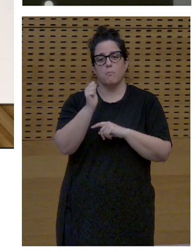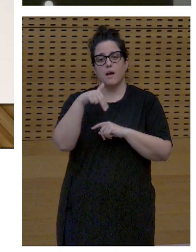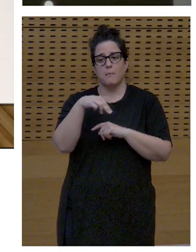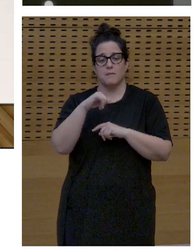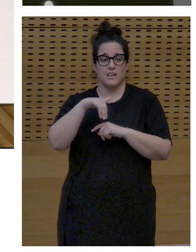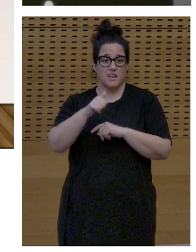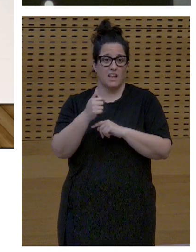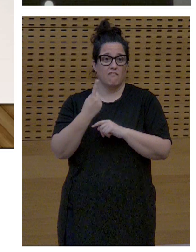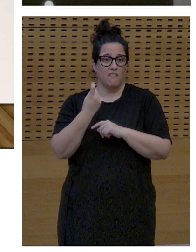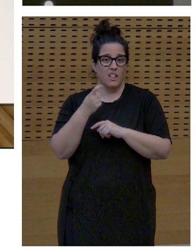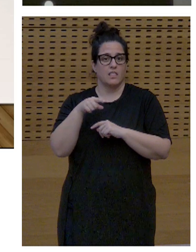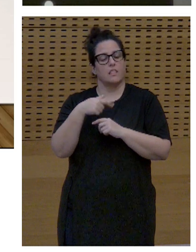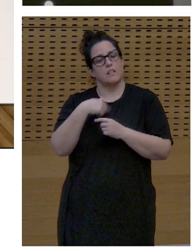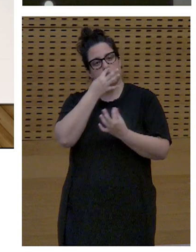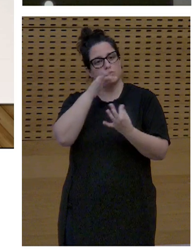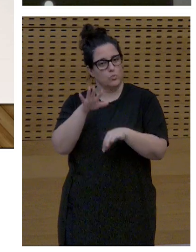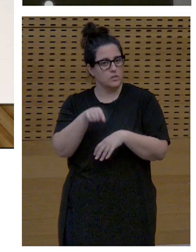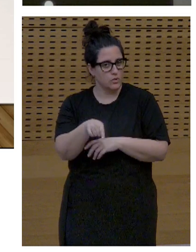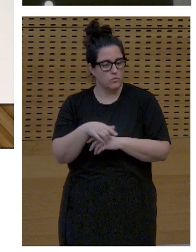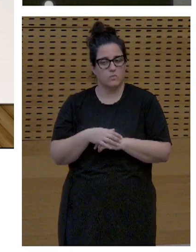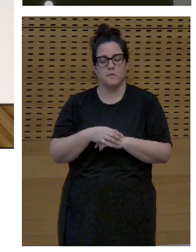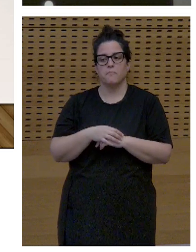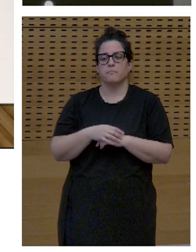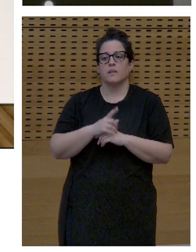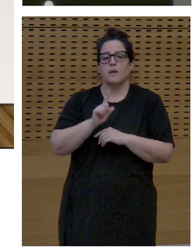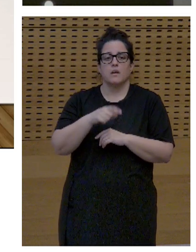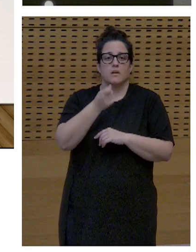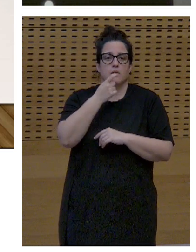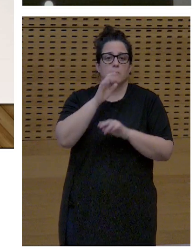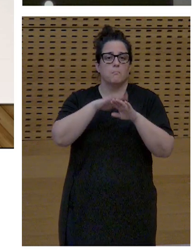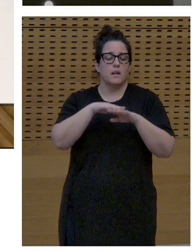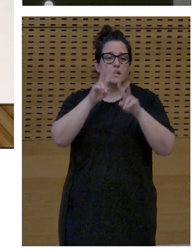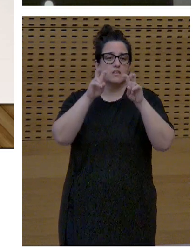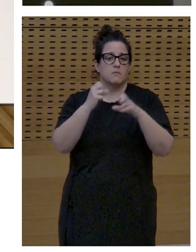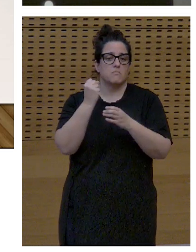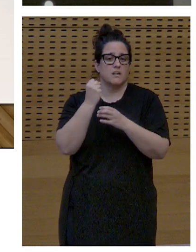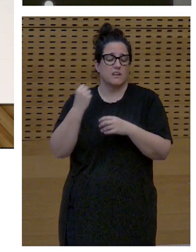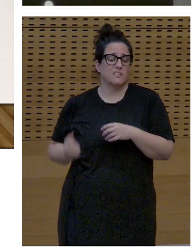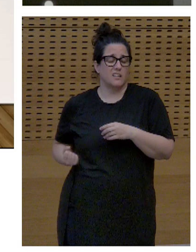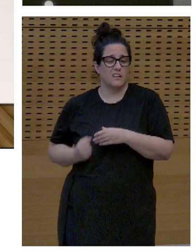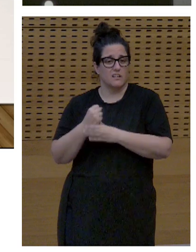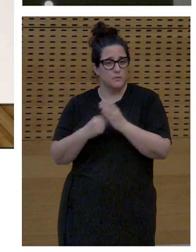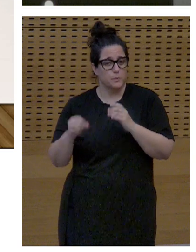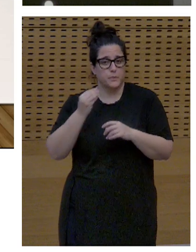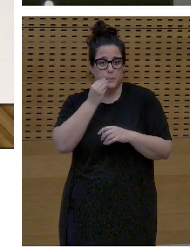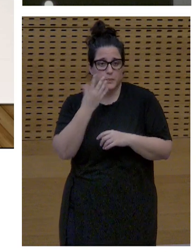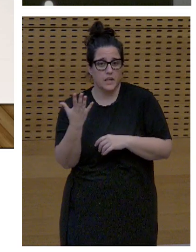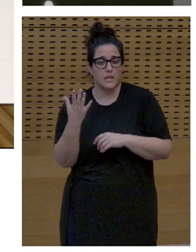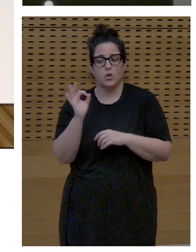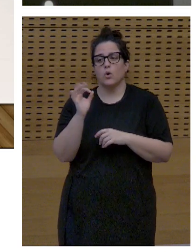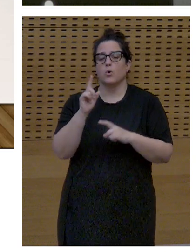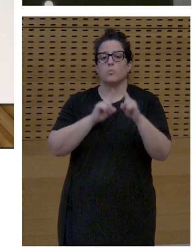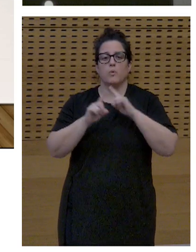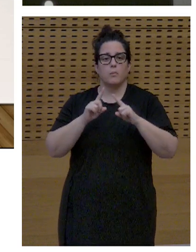de dopamina. Medicación que podemos utilizar para el estreñimiento, los laxantes, para los problemas de